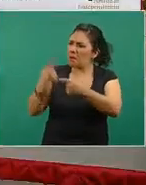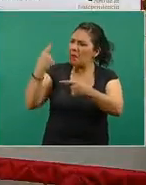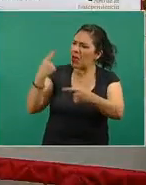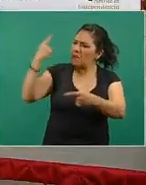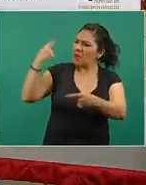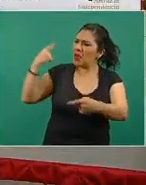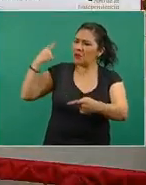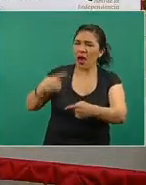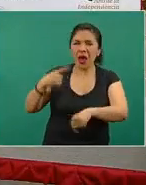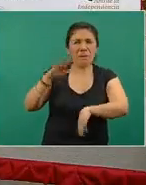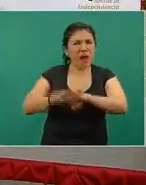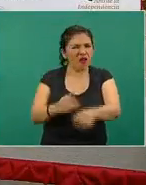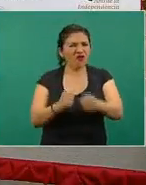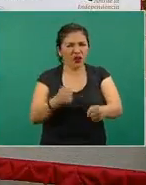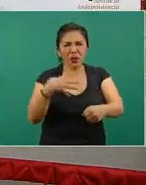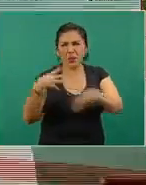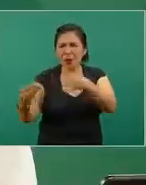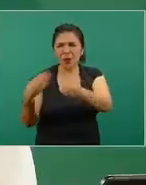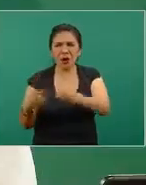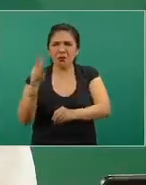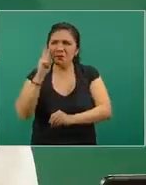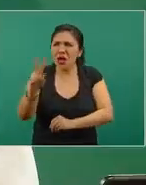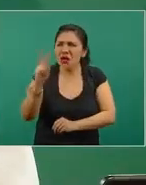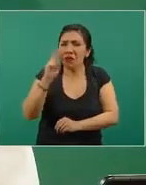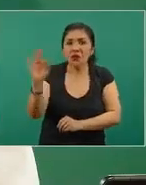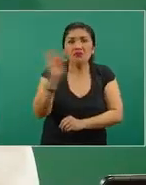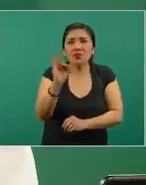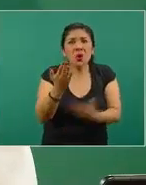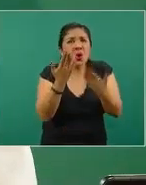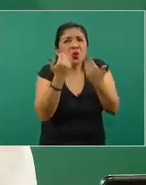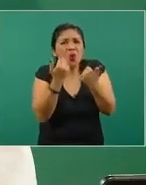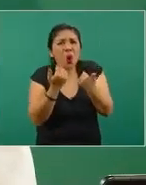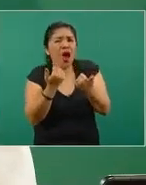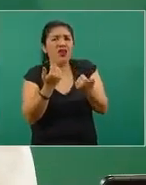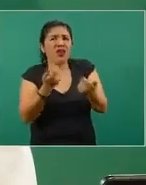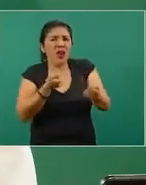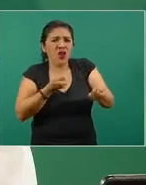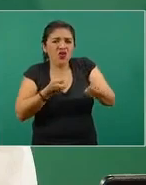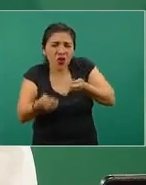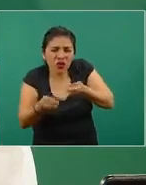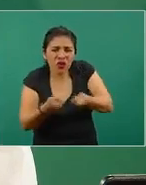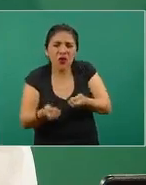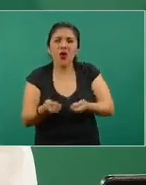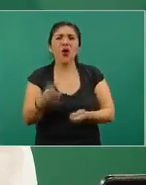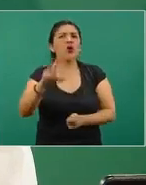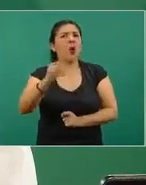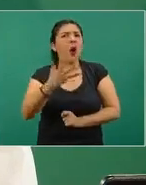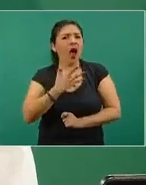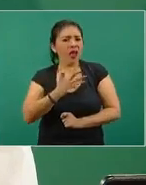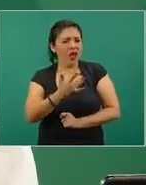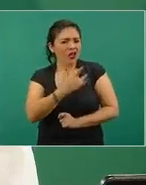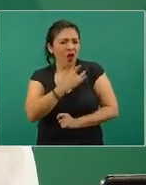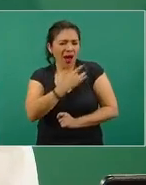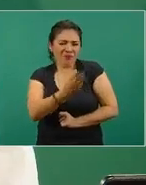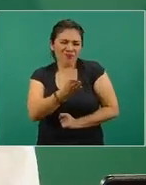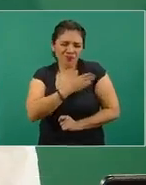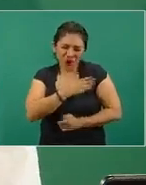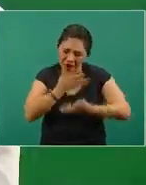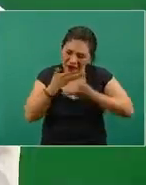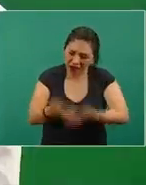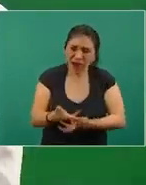hay coordinación, donde no hay solidaridad, donde no hay generosidad, tenemos una